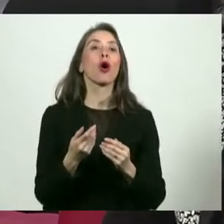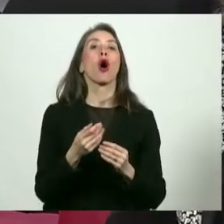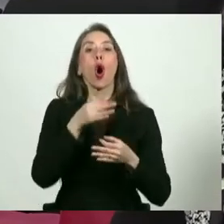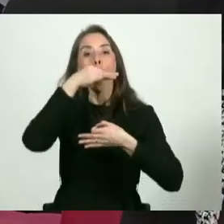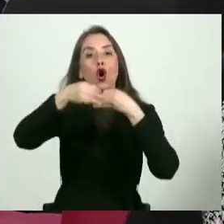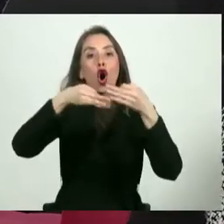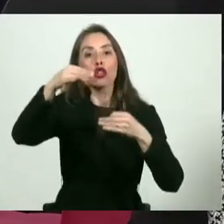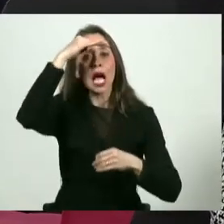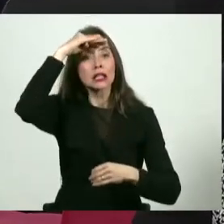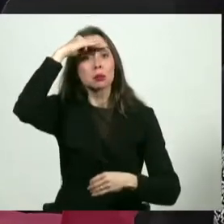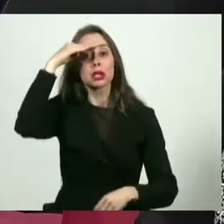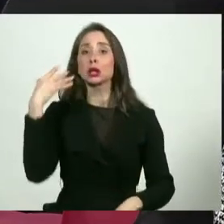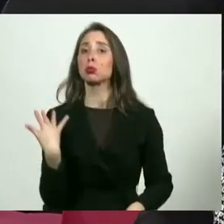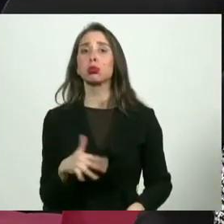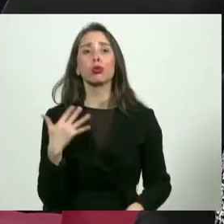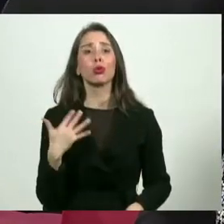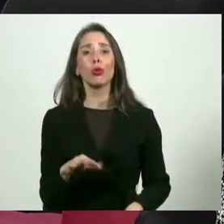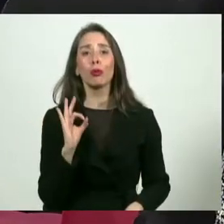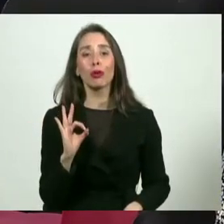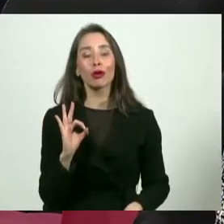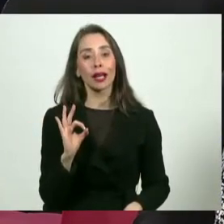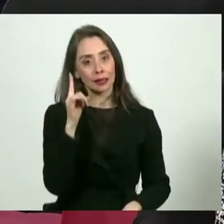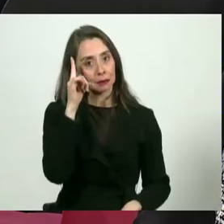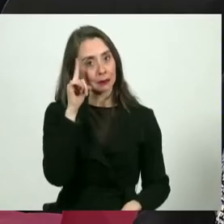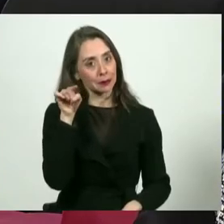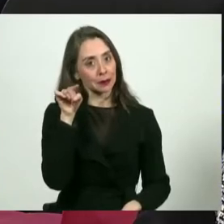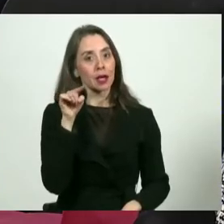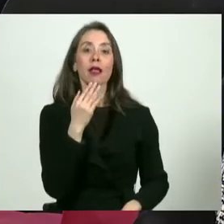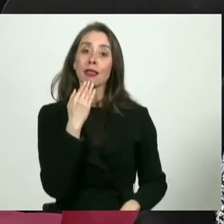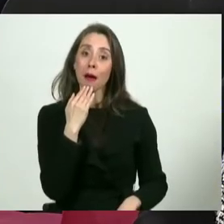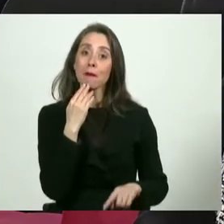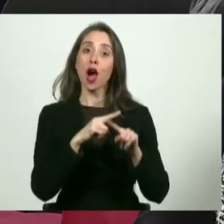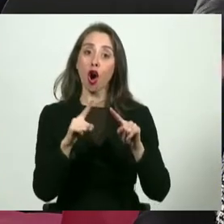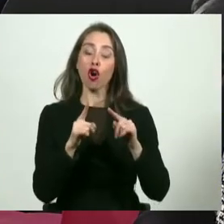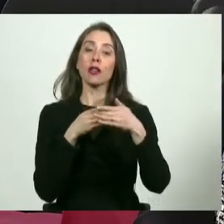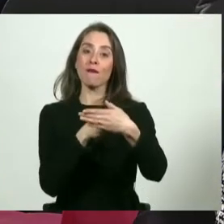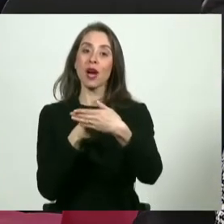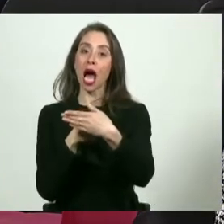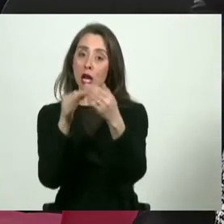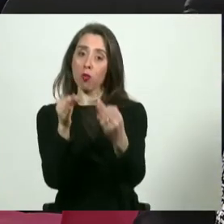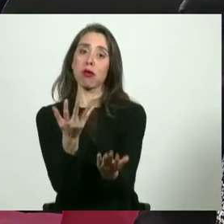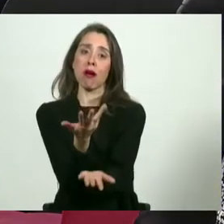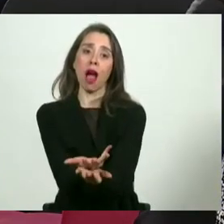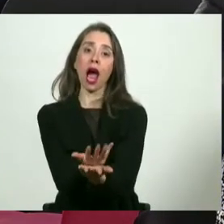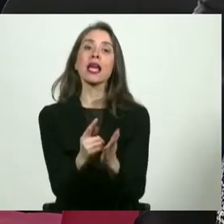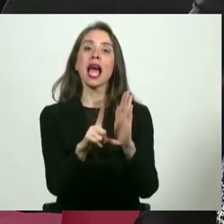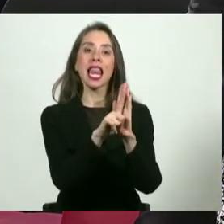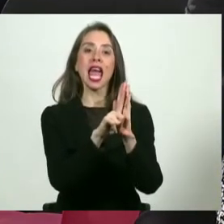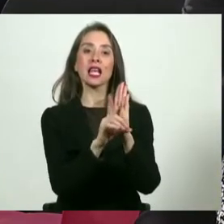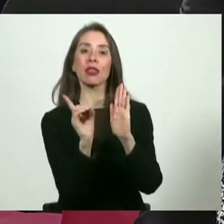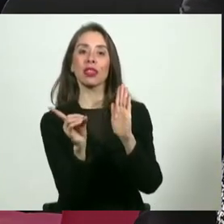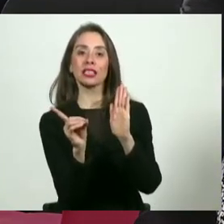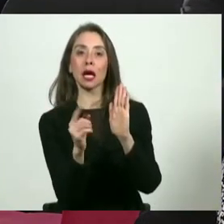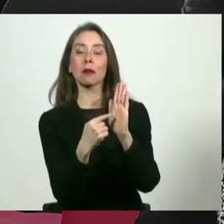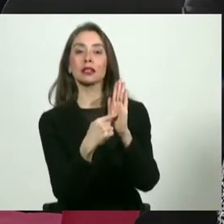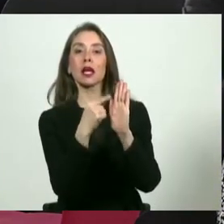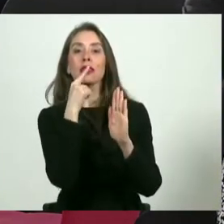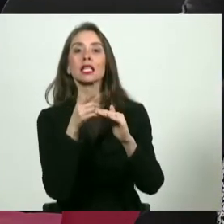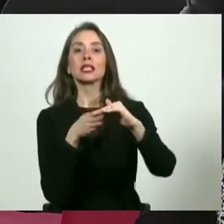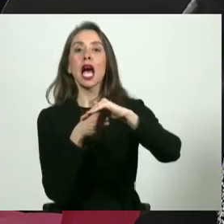experiencia es muy importante, yo creo que eso es clave. Pero también hay barreras objetivas, o sea, yo, por ejemplo, uno ve la ley de discapacidad y habla el tema